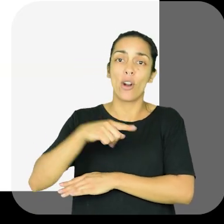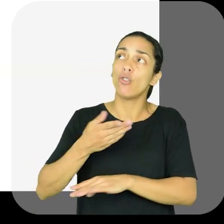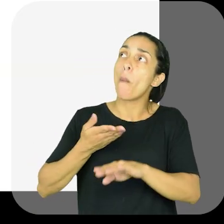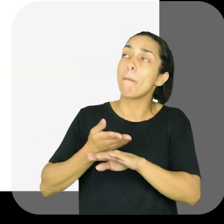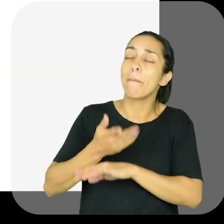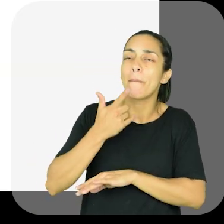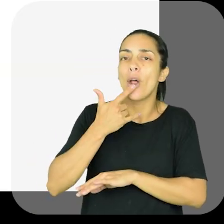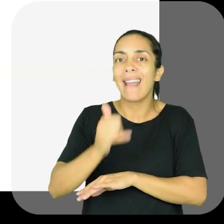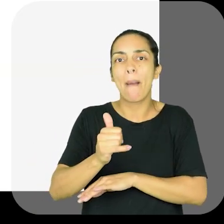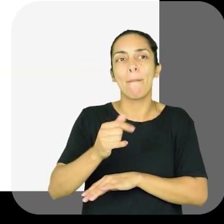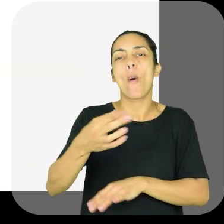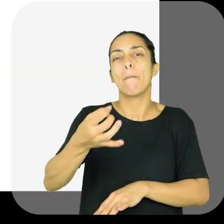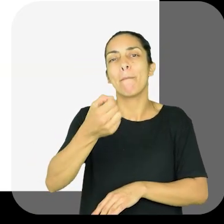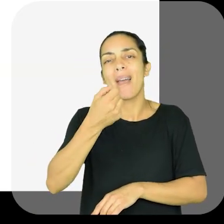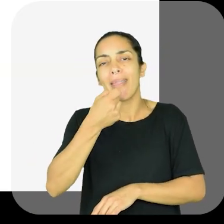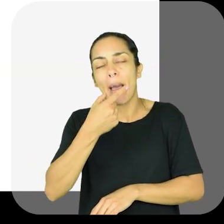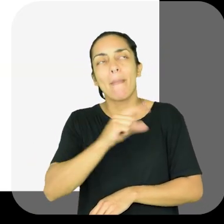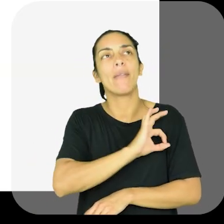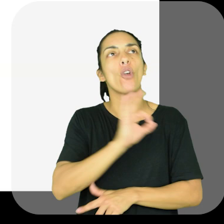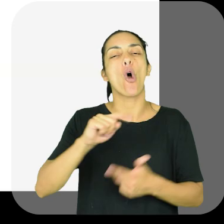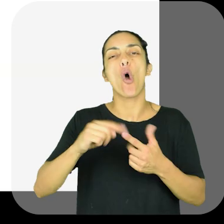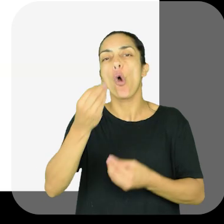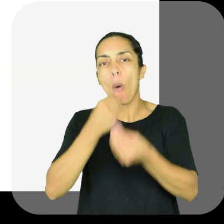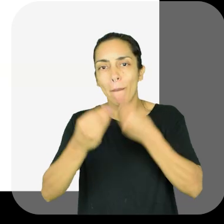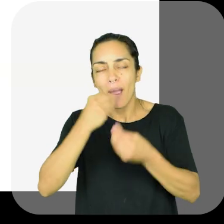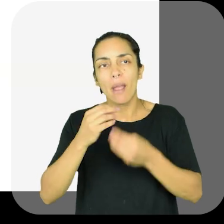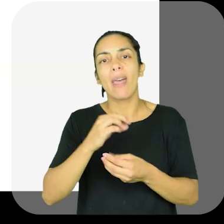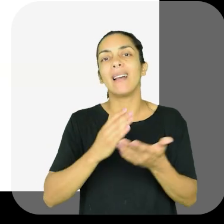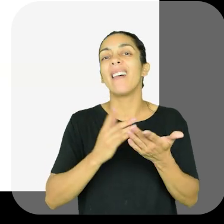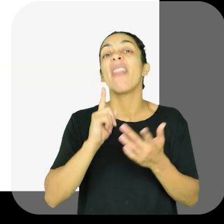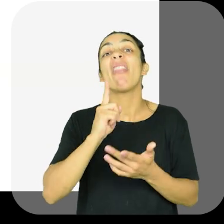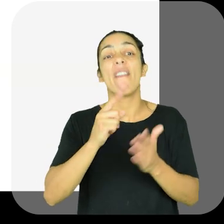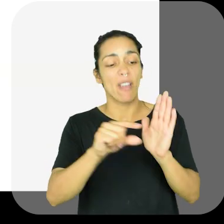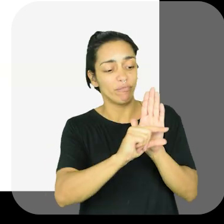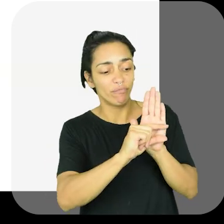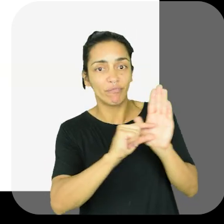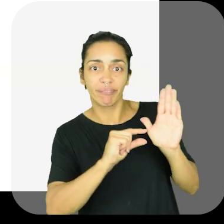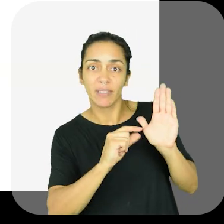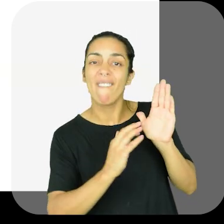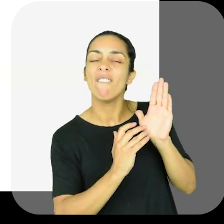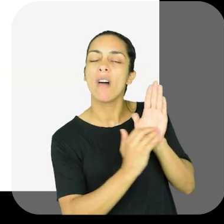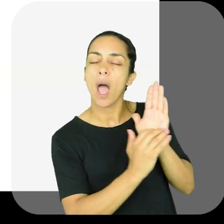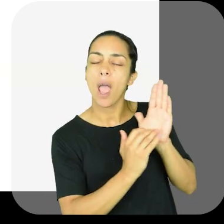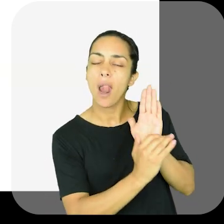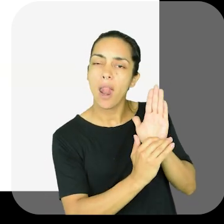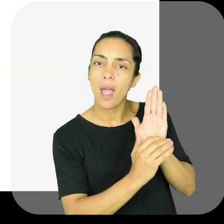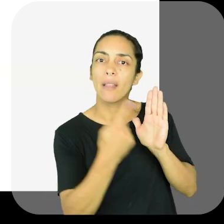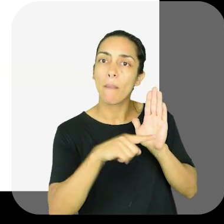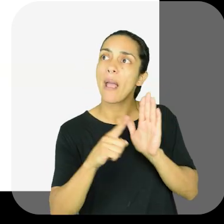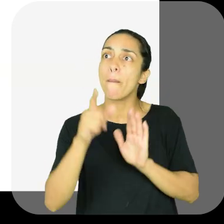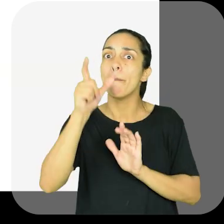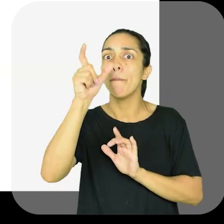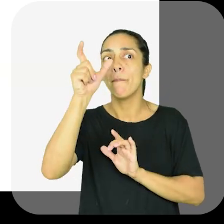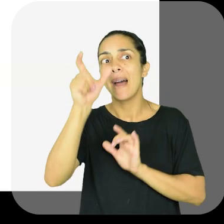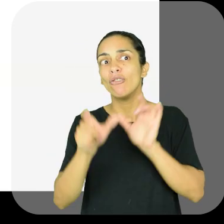por ejemplo, que los medicamentos, los alimentos estén rotulados en braille, pero también es una invitación para que los